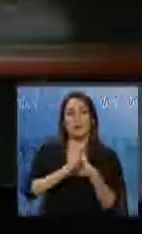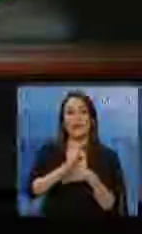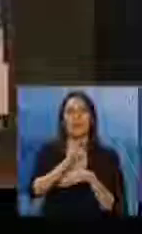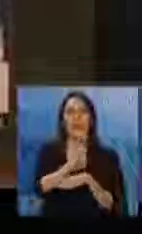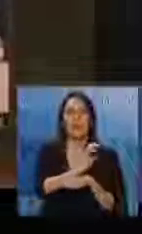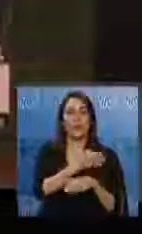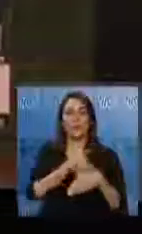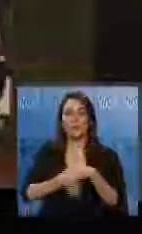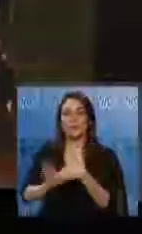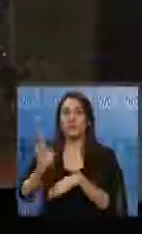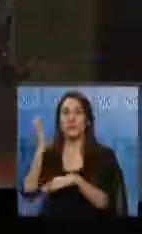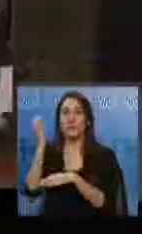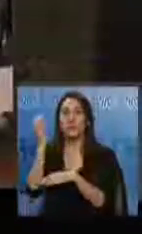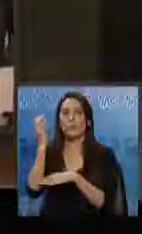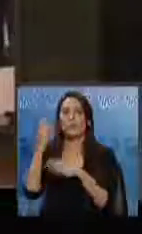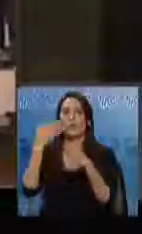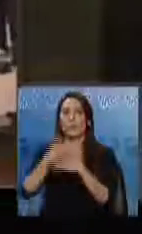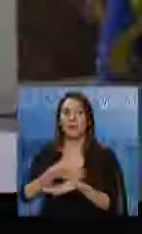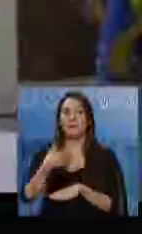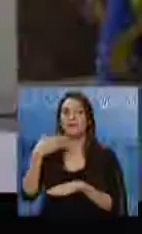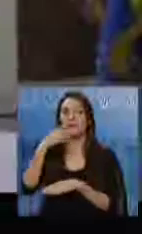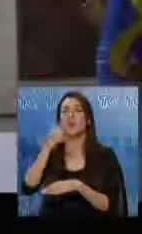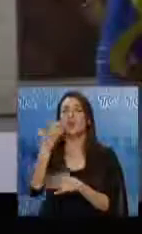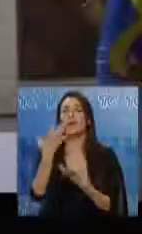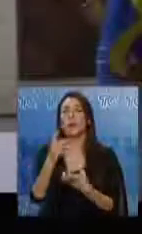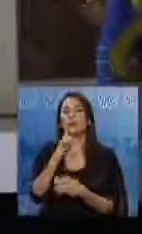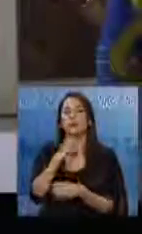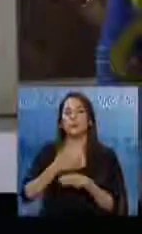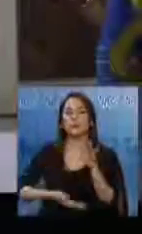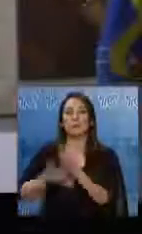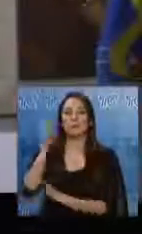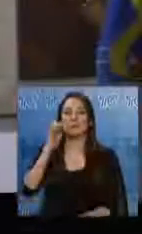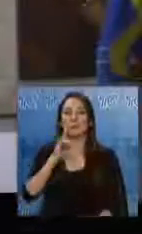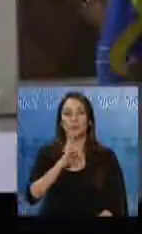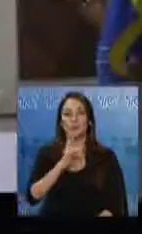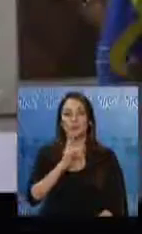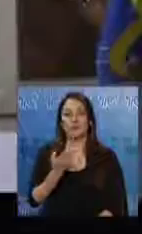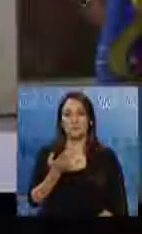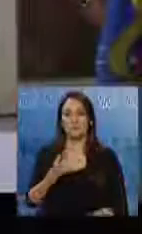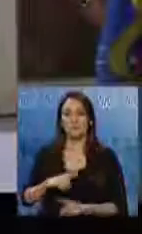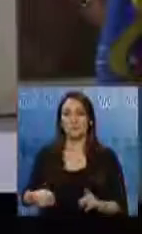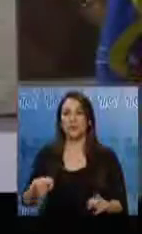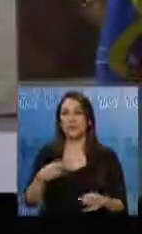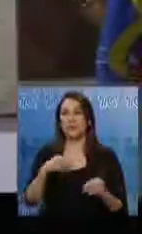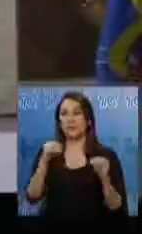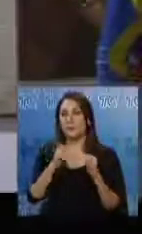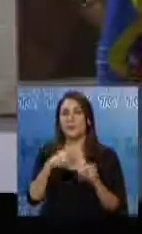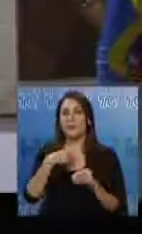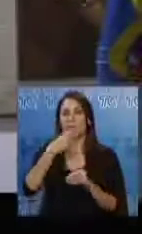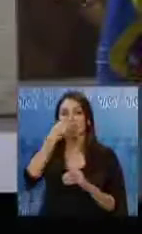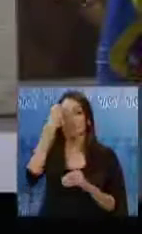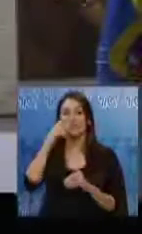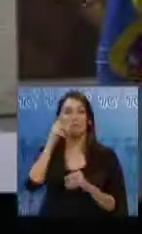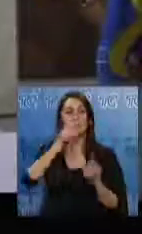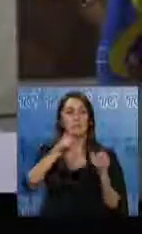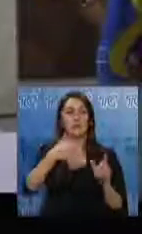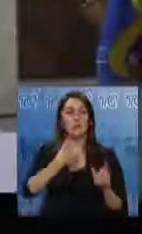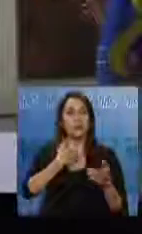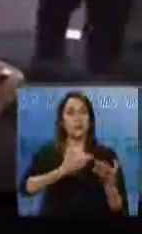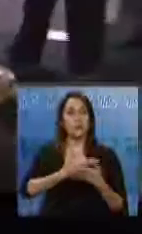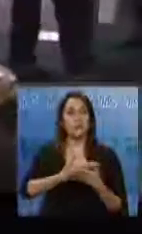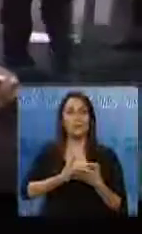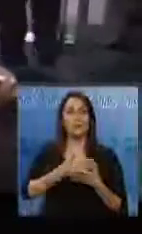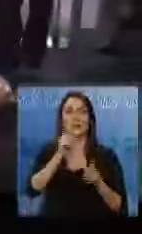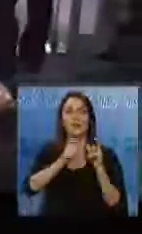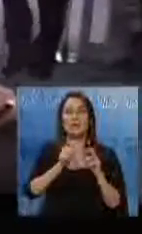Colombia y llegar a Centroamérica de manera ilegal. Nosotros en ningún momento perseguimos a los migrantes, nosotros perseguimos a los